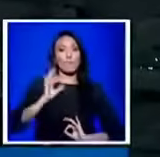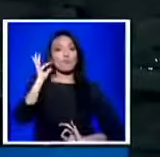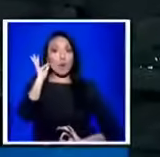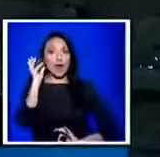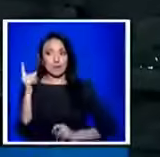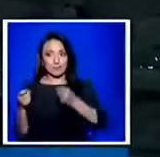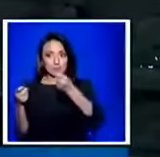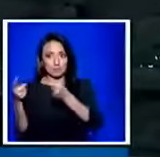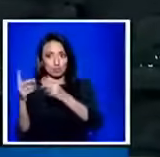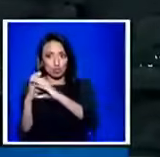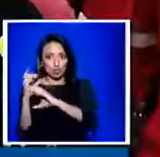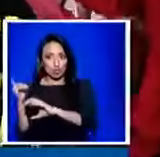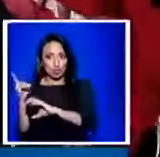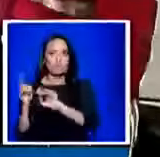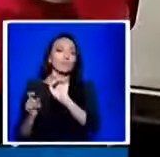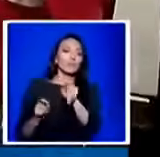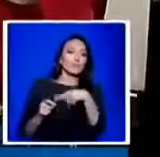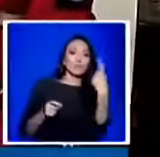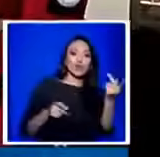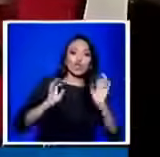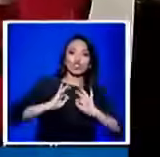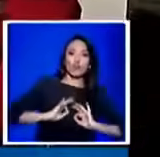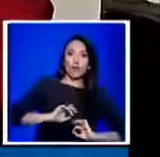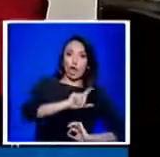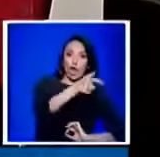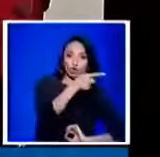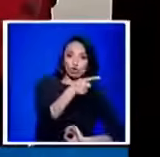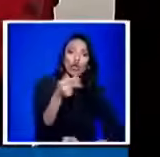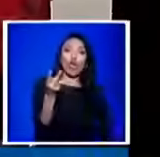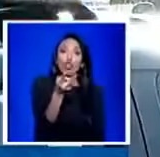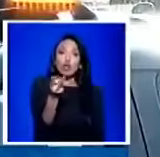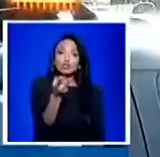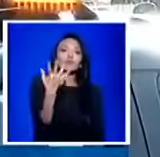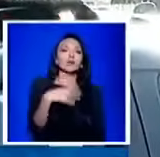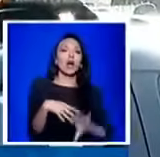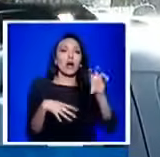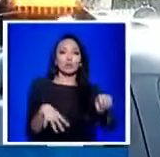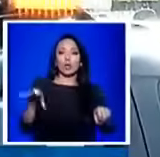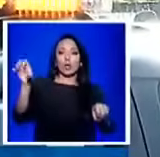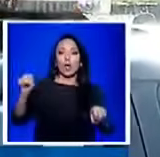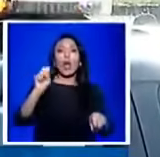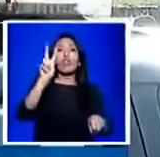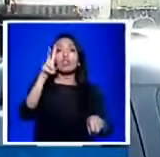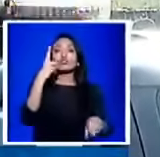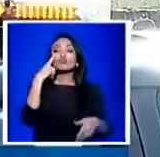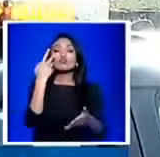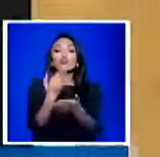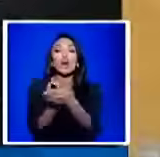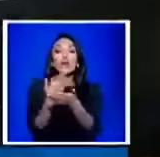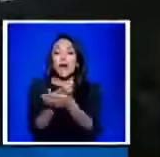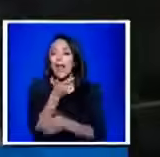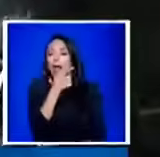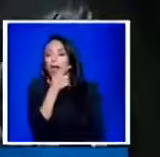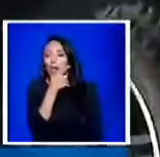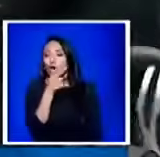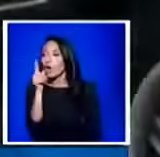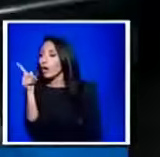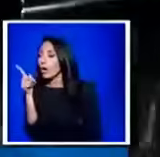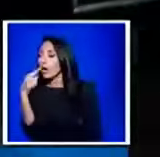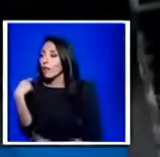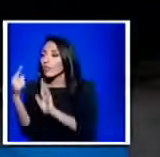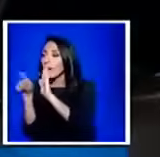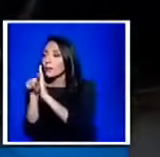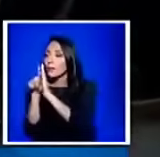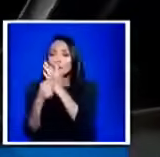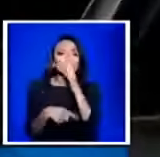y el del vehículo de transporte pesado, fueron detenidos para investigaciones. A los dos se les sometió a las pruebas de alcohol en sangre.